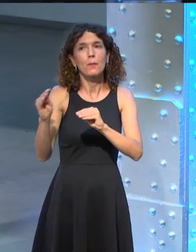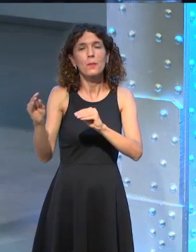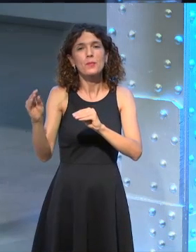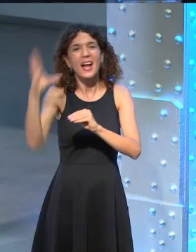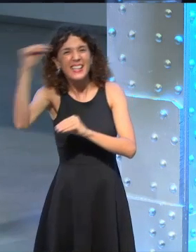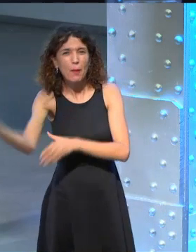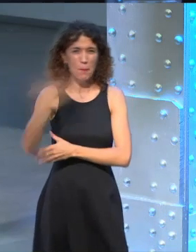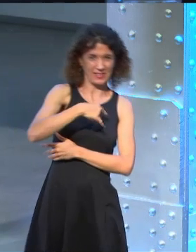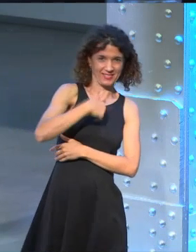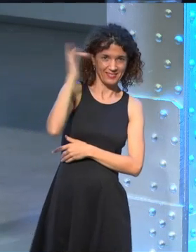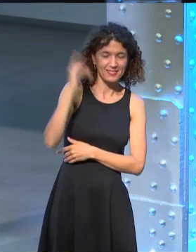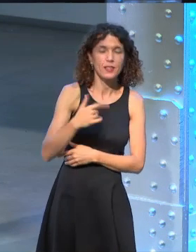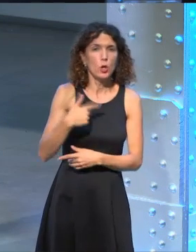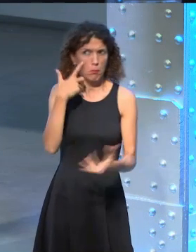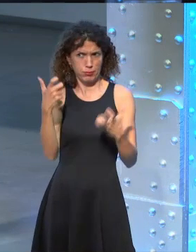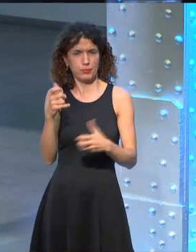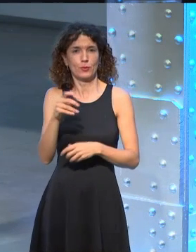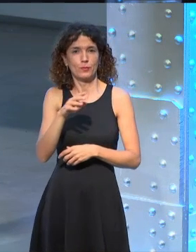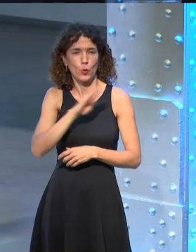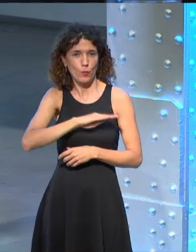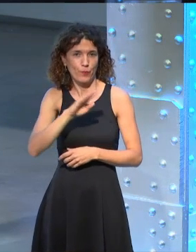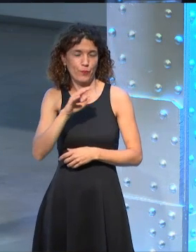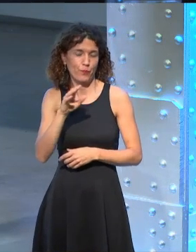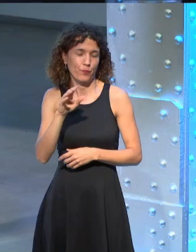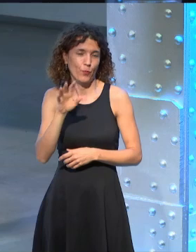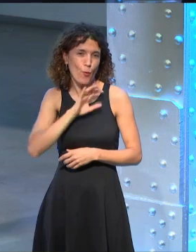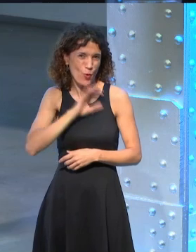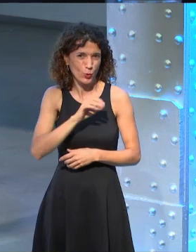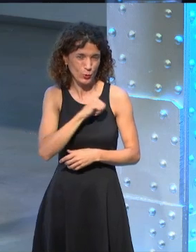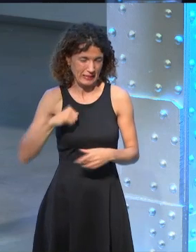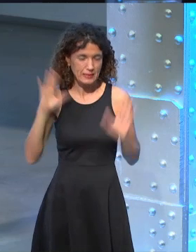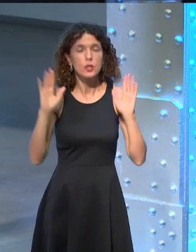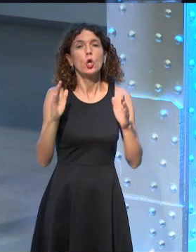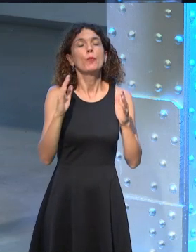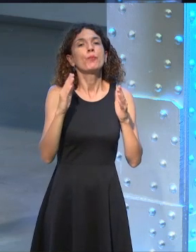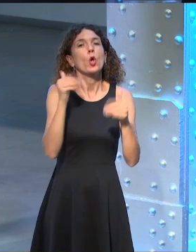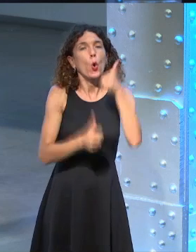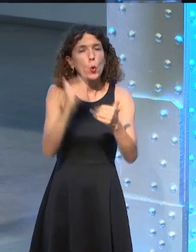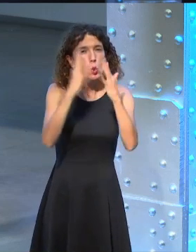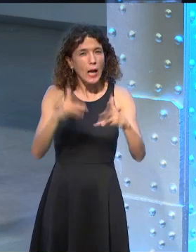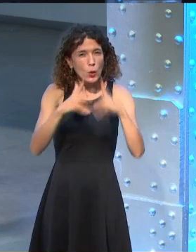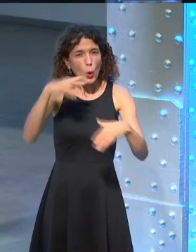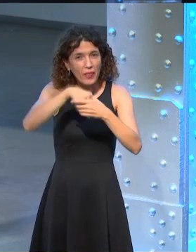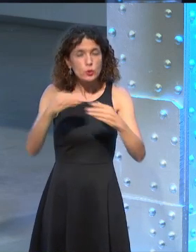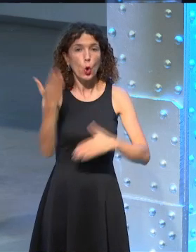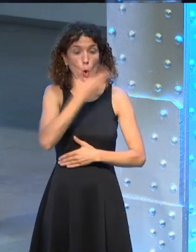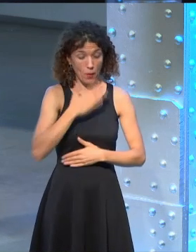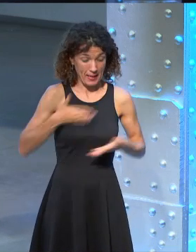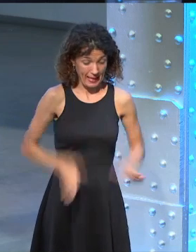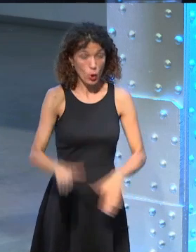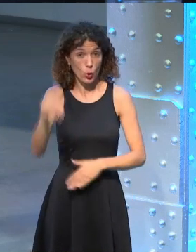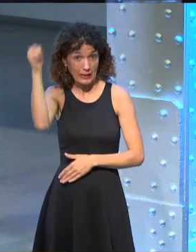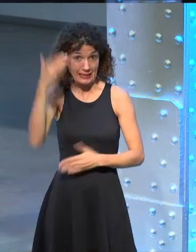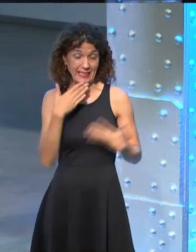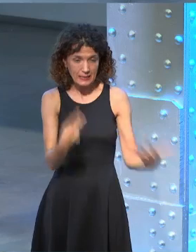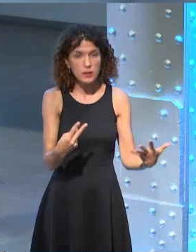más competentes. A mí me llama la atención, es un simple apunte personal. Los concursos de cálculo del colegio de mi hijo de 7